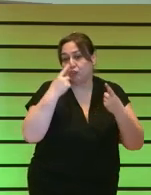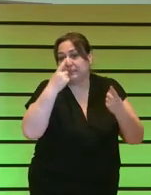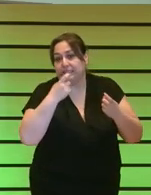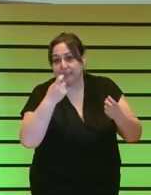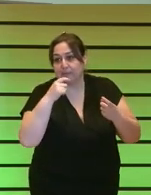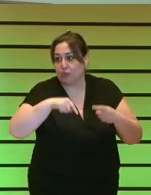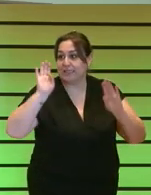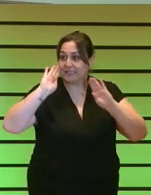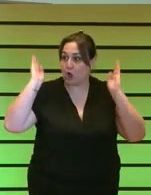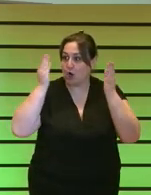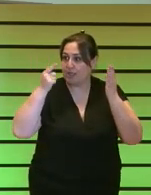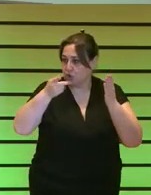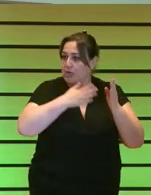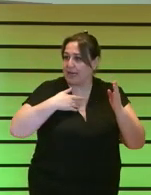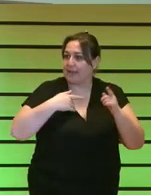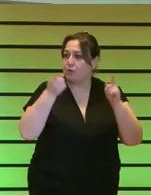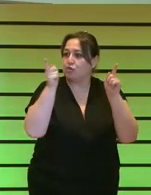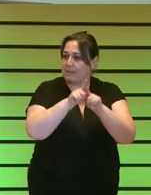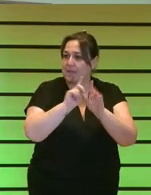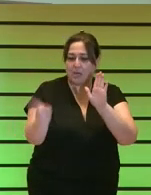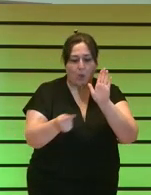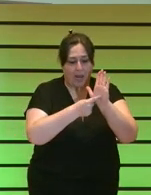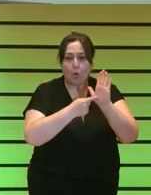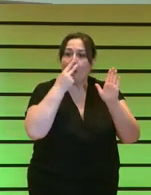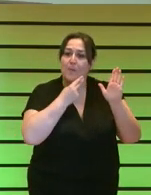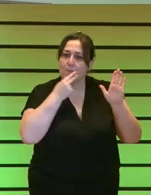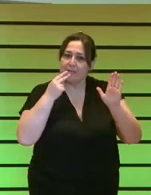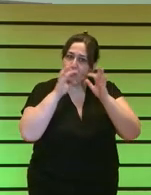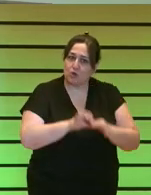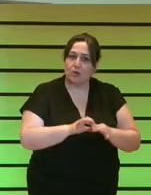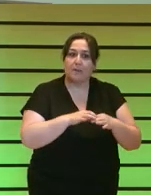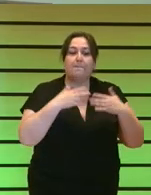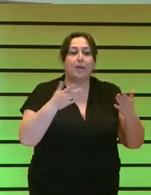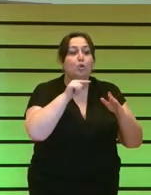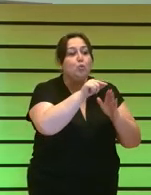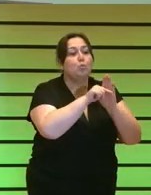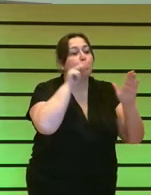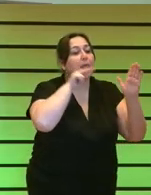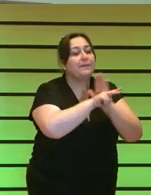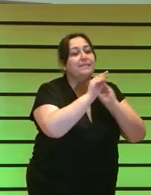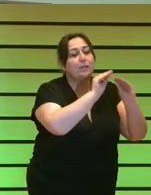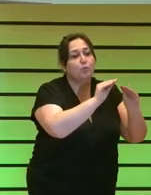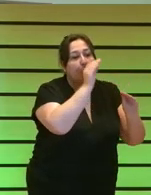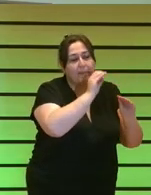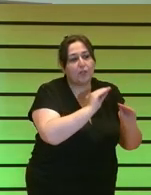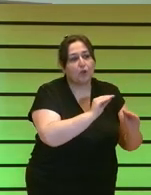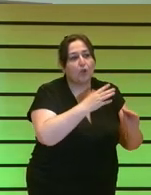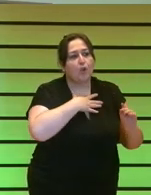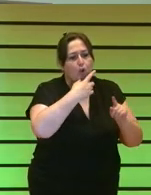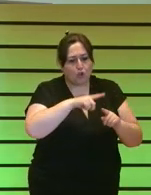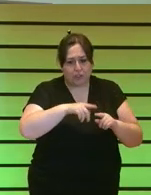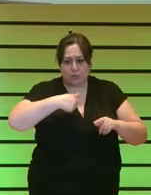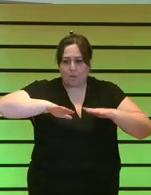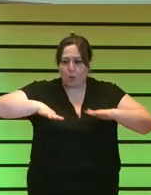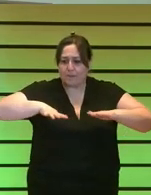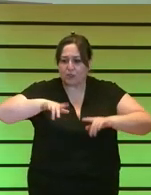congreso queremos ponerlo en nuestra agenda como máximo compromiso y desde tu opinión Qué cosas podríamos abordar como movimientos asociativo como